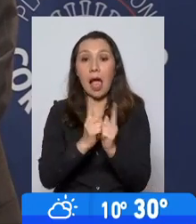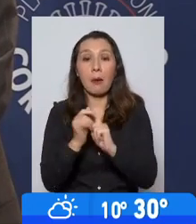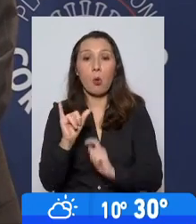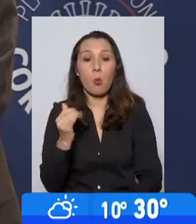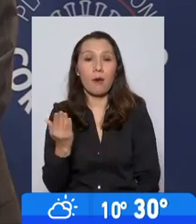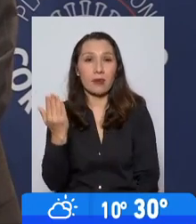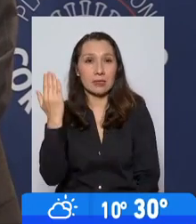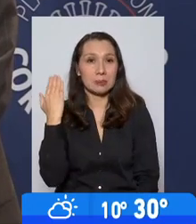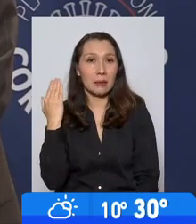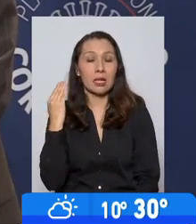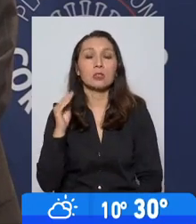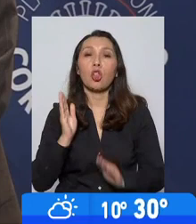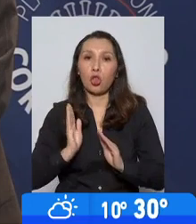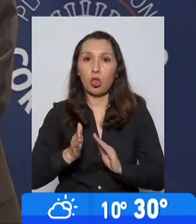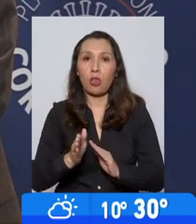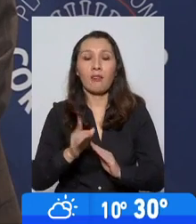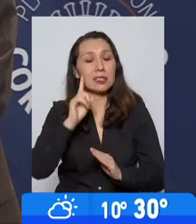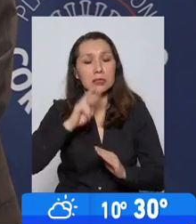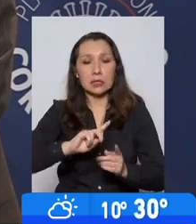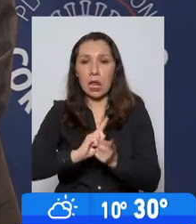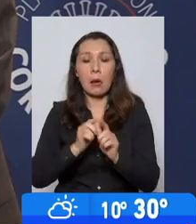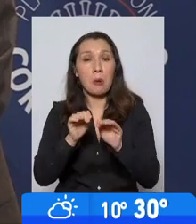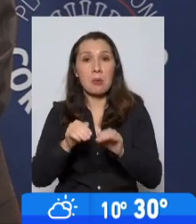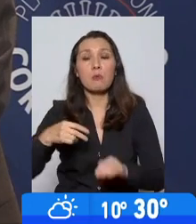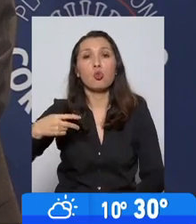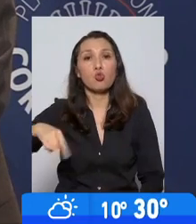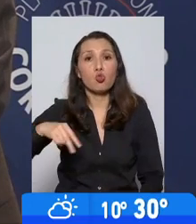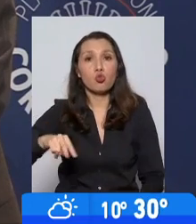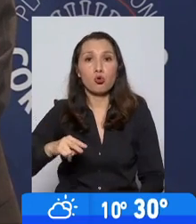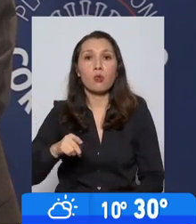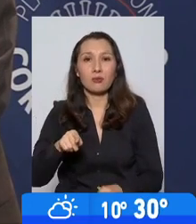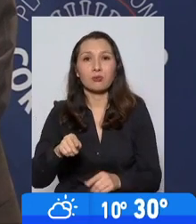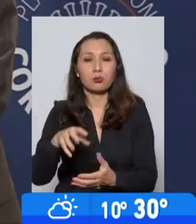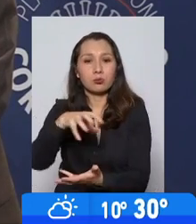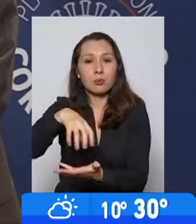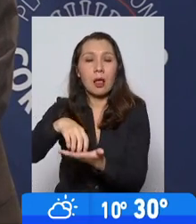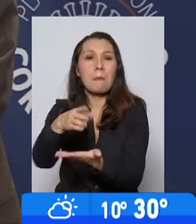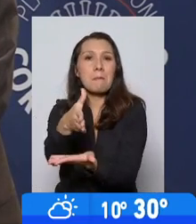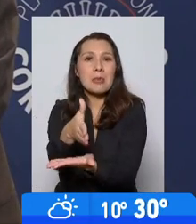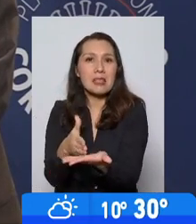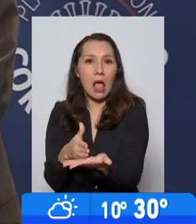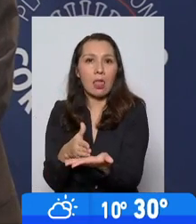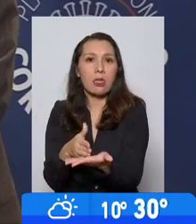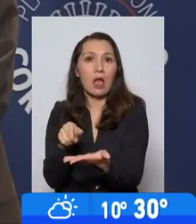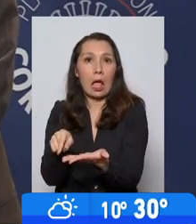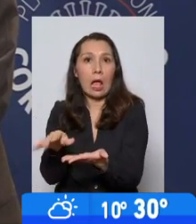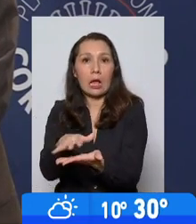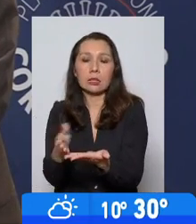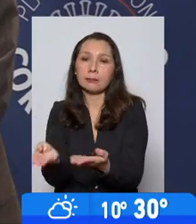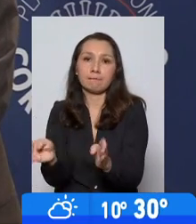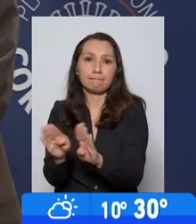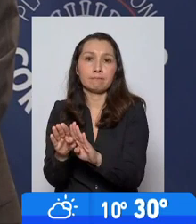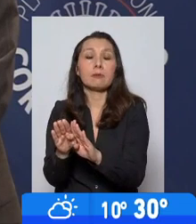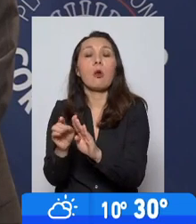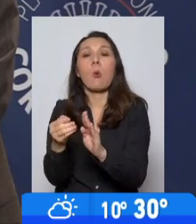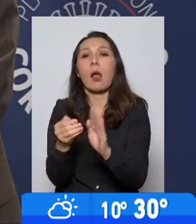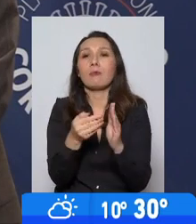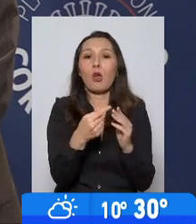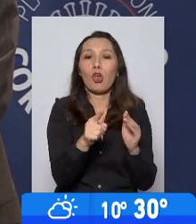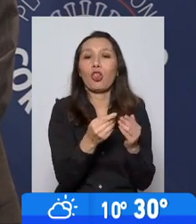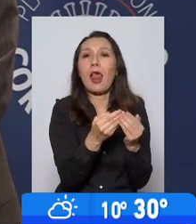jueves pasado, se mantiene sin cambios también Ñuñoa, que tiene la mitad sur de la comuna liberada